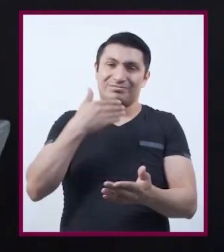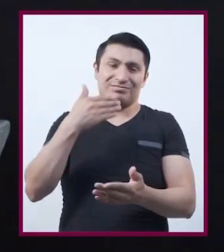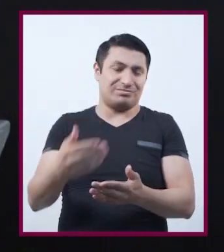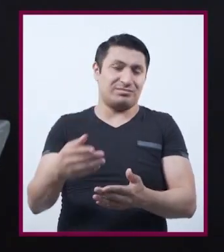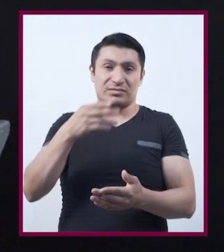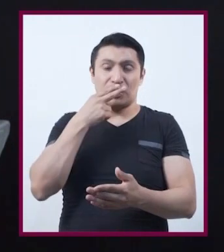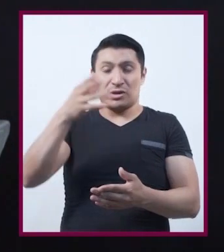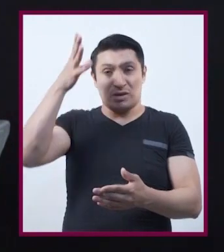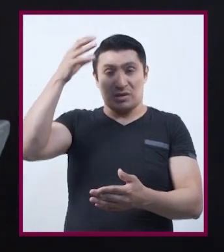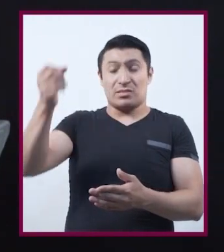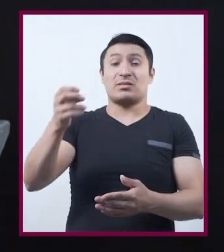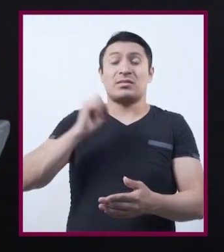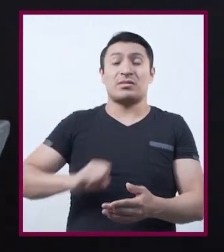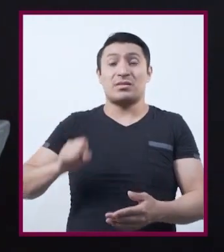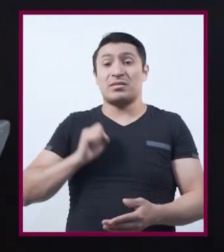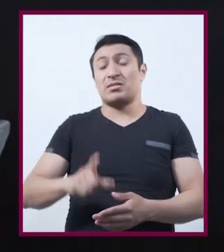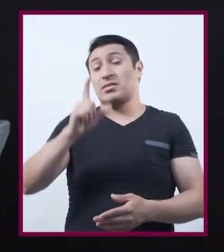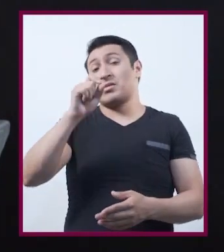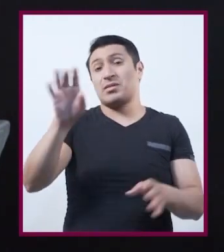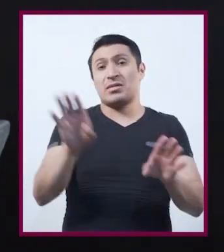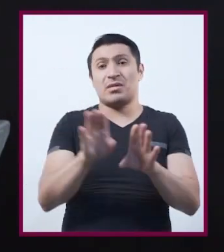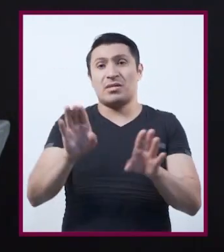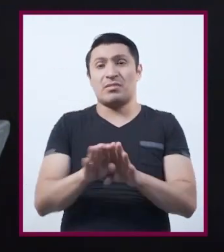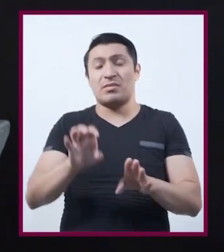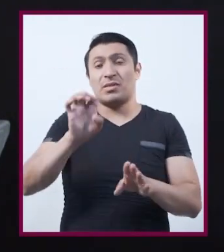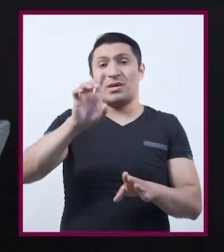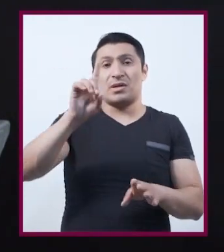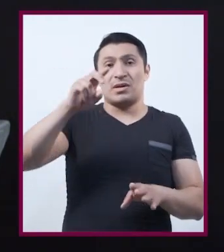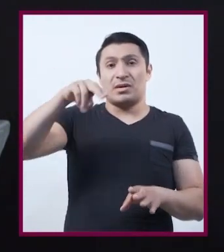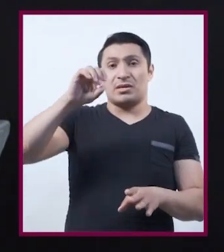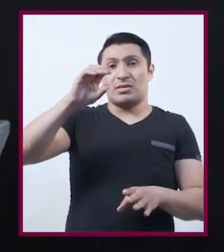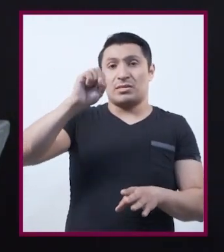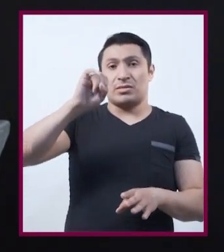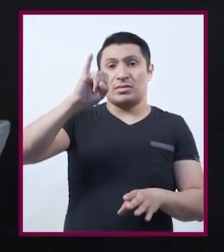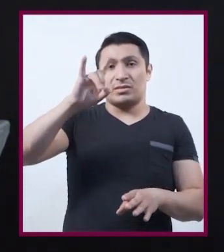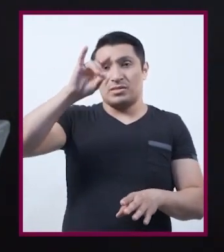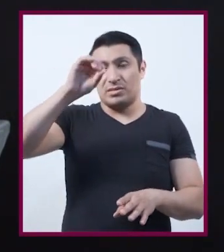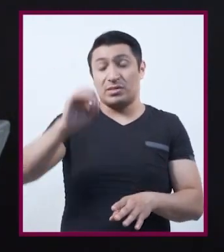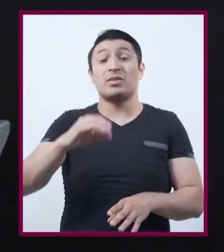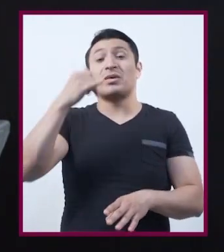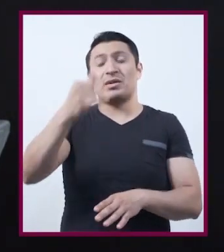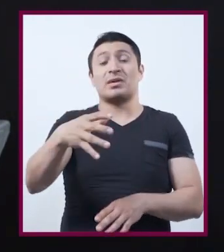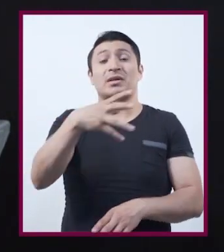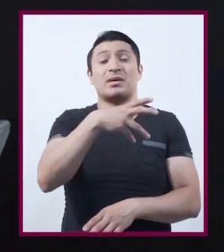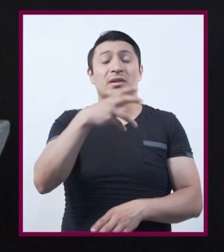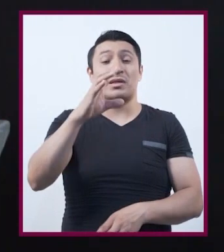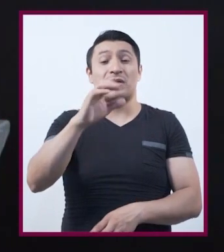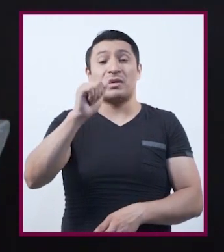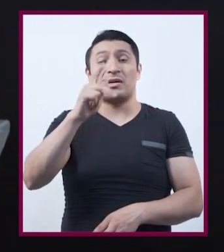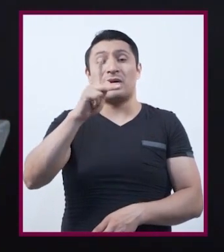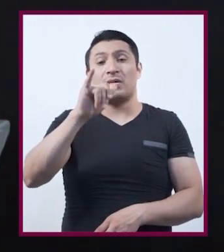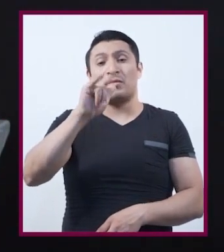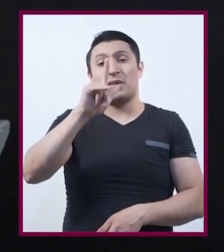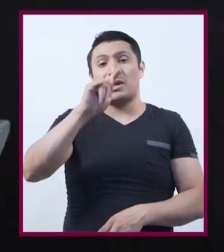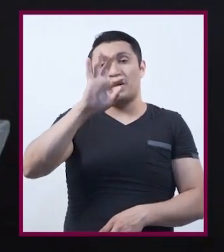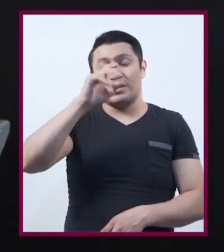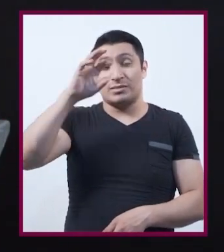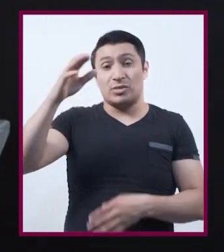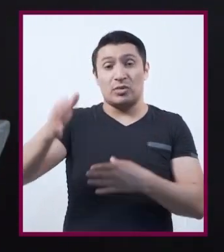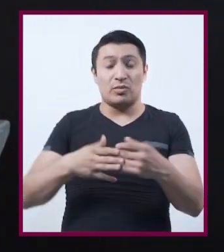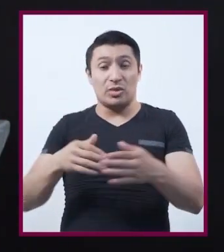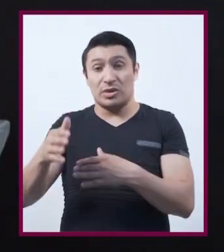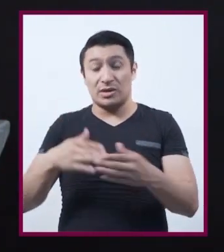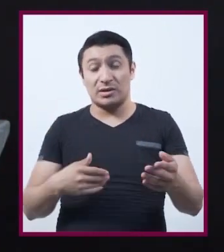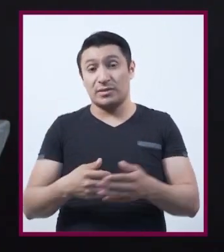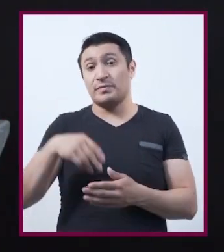en cuenta las características propias de cada región. En este caso, se trata de un libro de literatura de gran utilidad